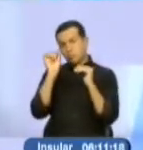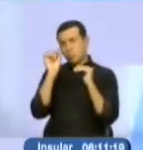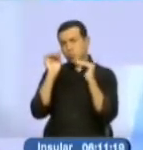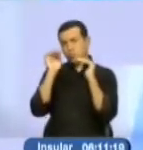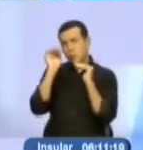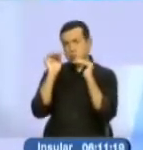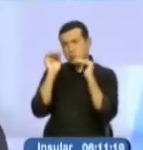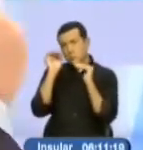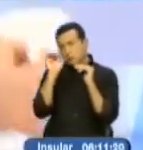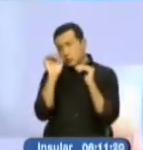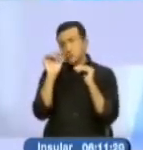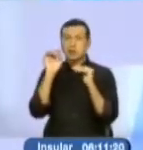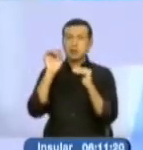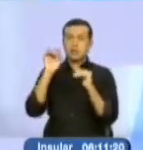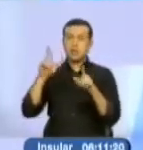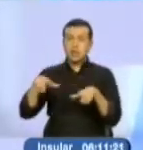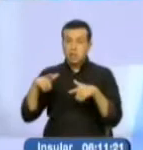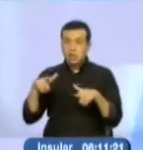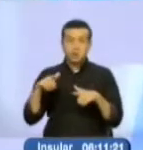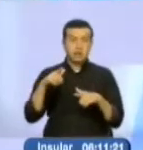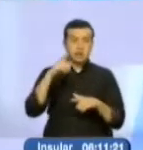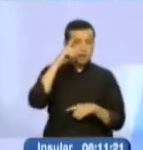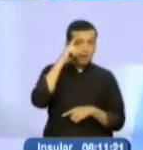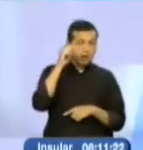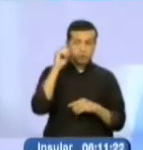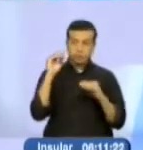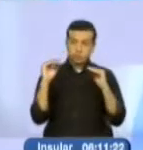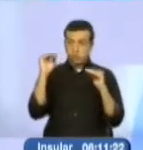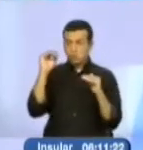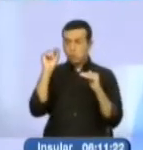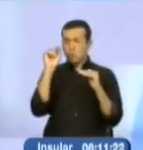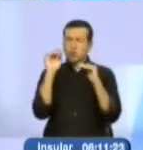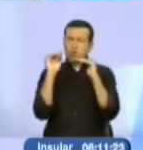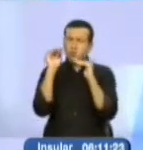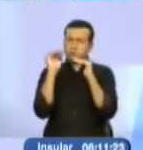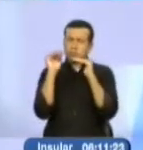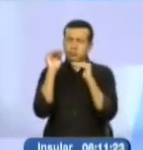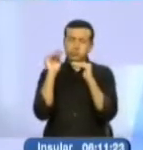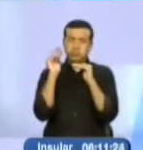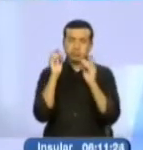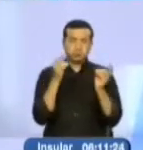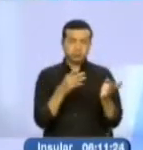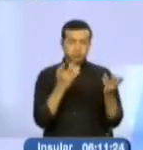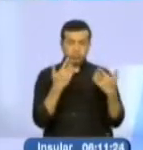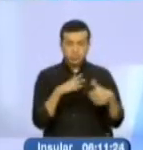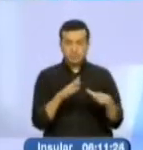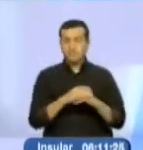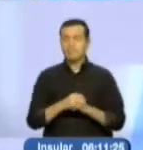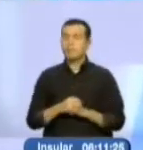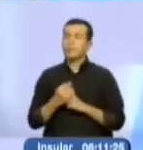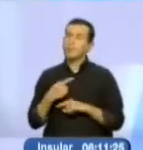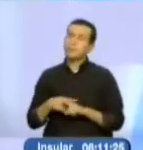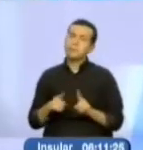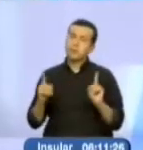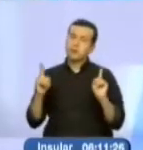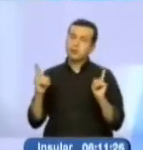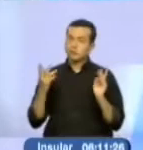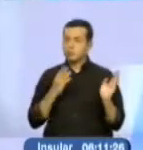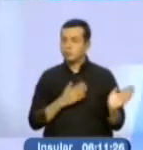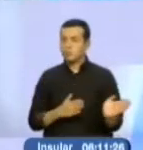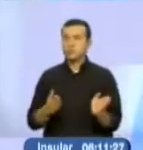separado al ganador del candidato que que fue derrotado sin embargo estamos